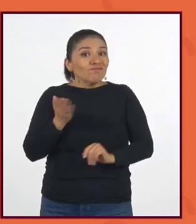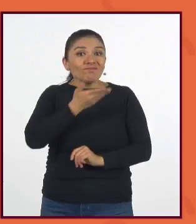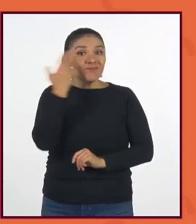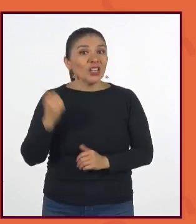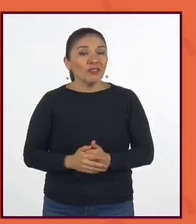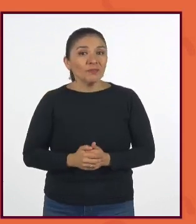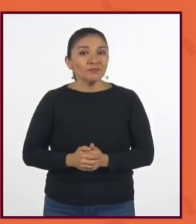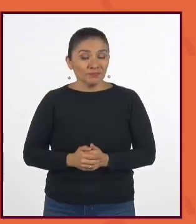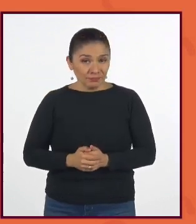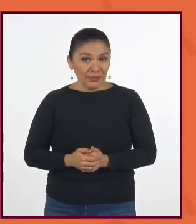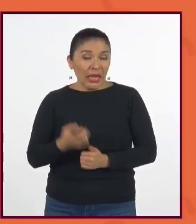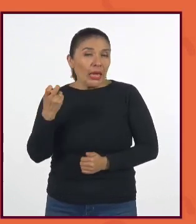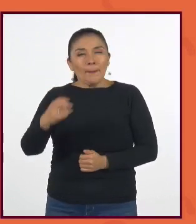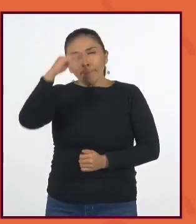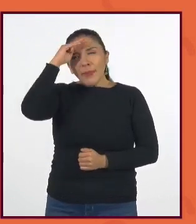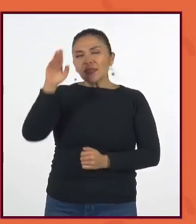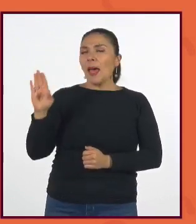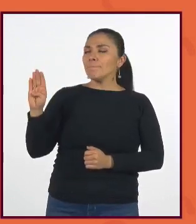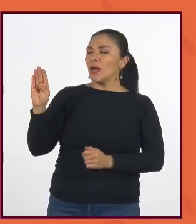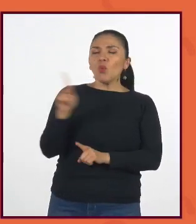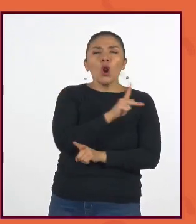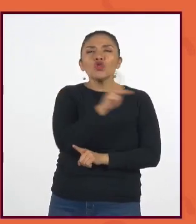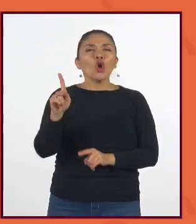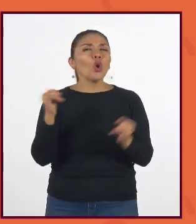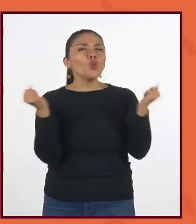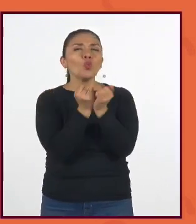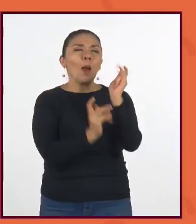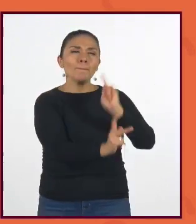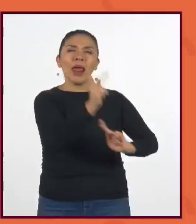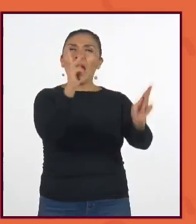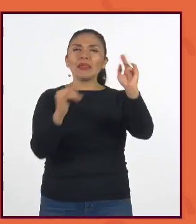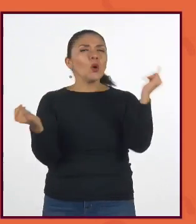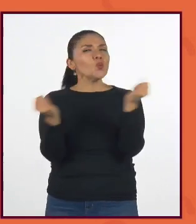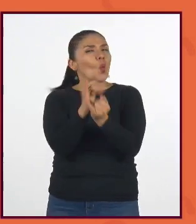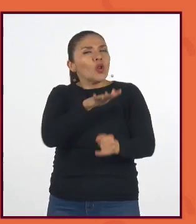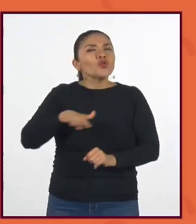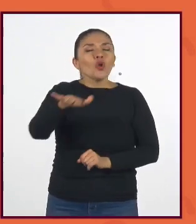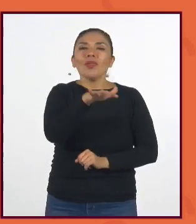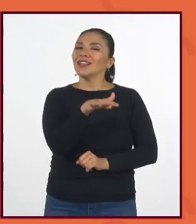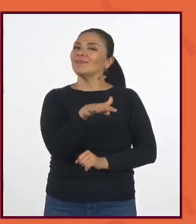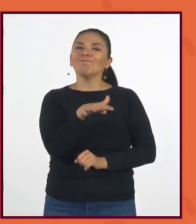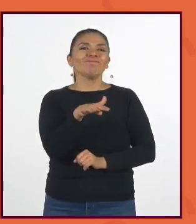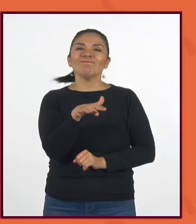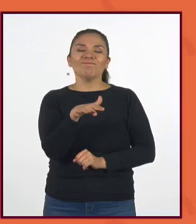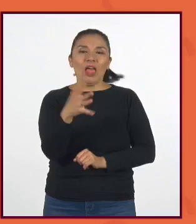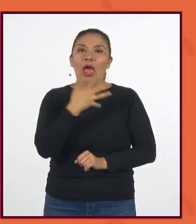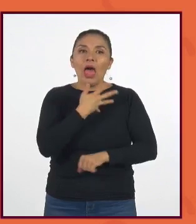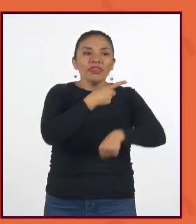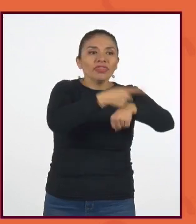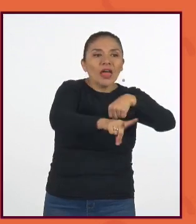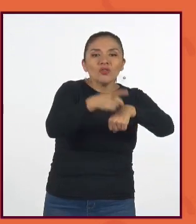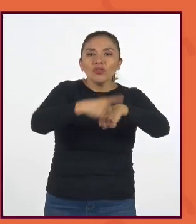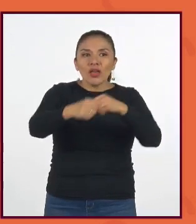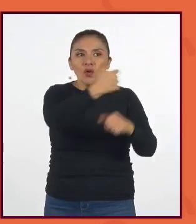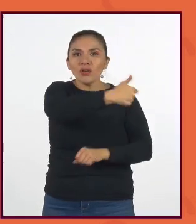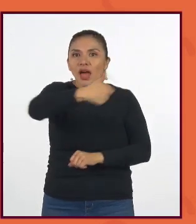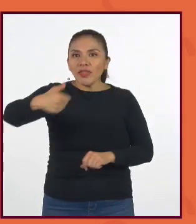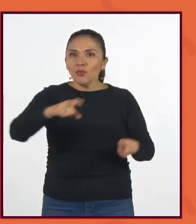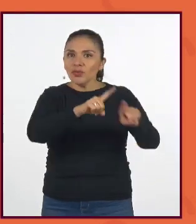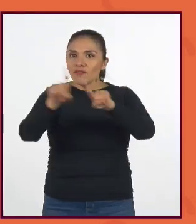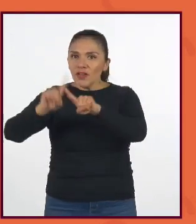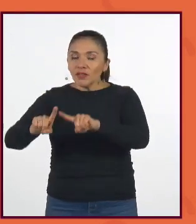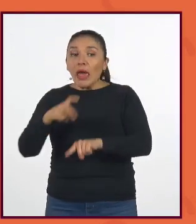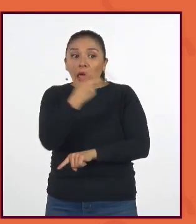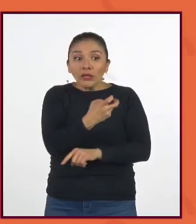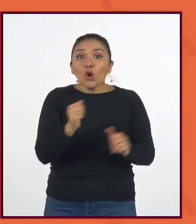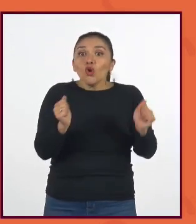es un genérico la marihuana. Tenemos muchos tipos de plantas y de los efectos que causan y cómo las combinan, ¿no?